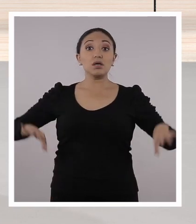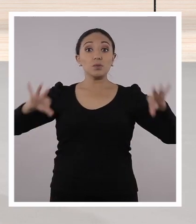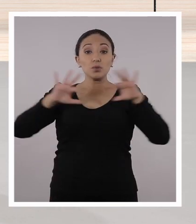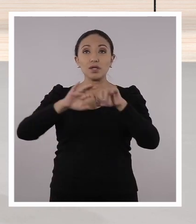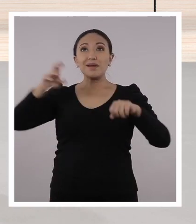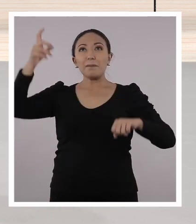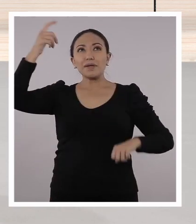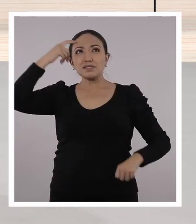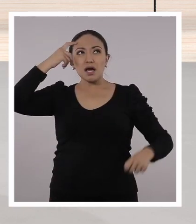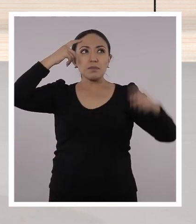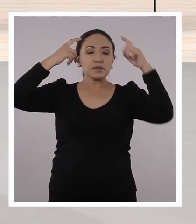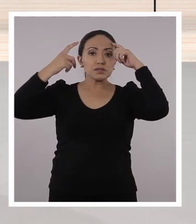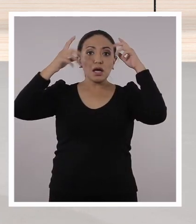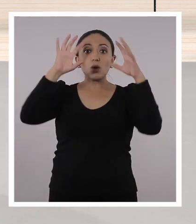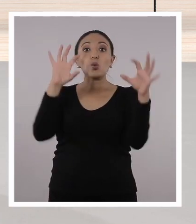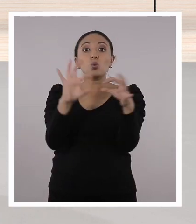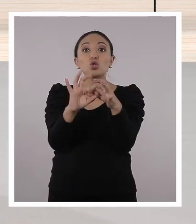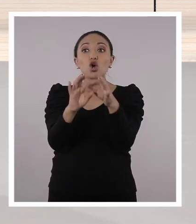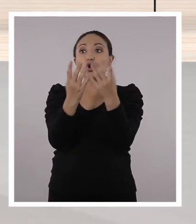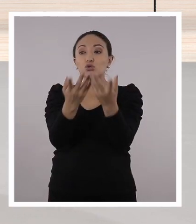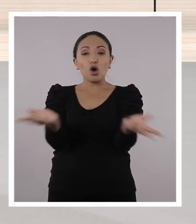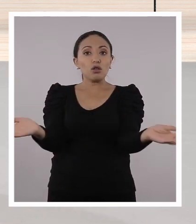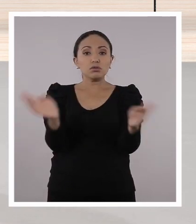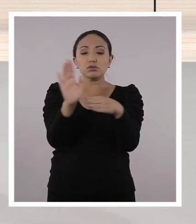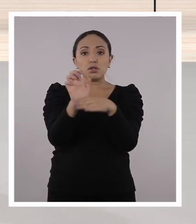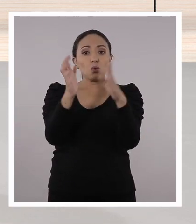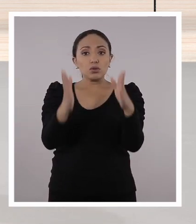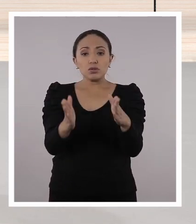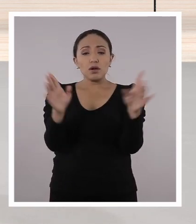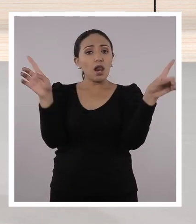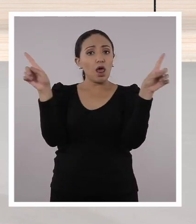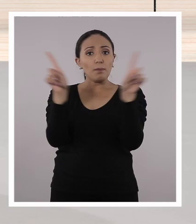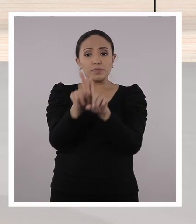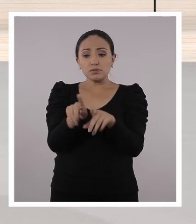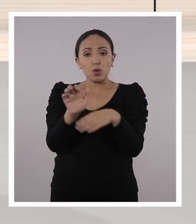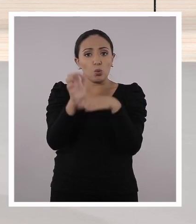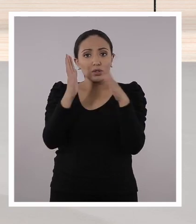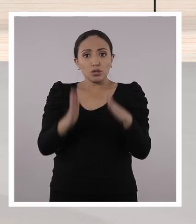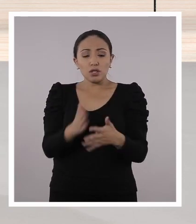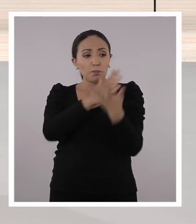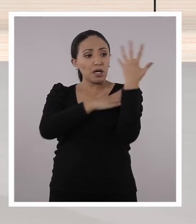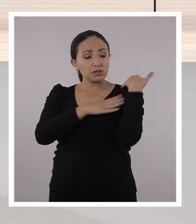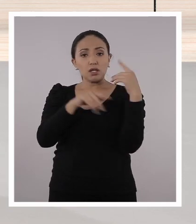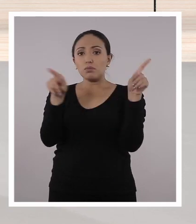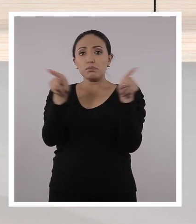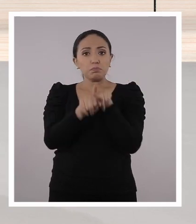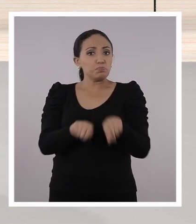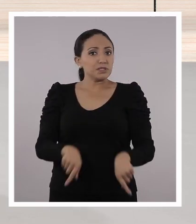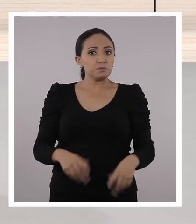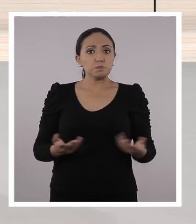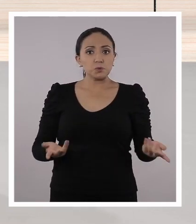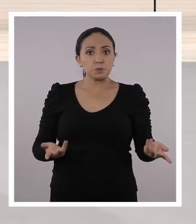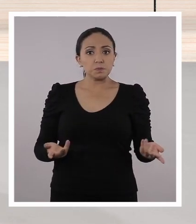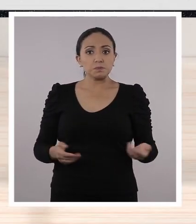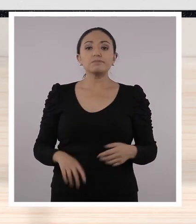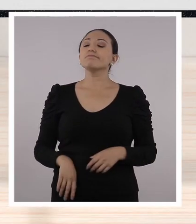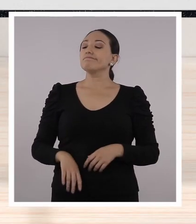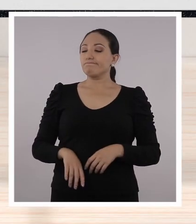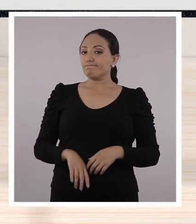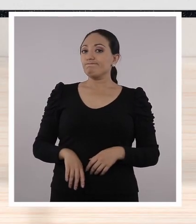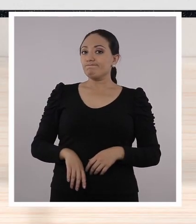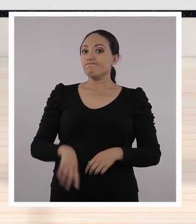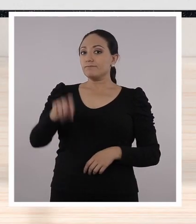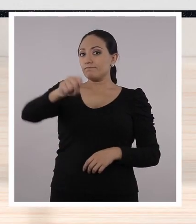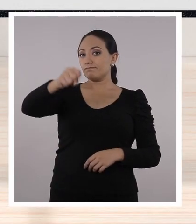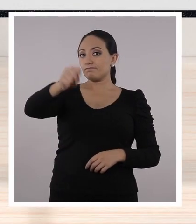crean espacios o momentos de unión entre todos, porque todos tenemos una misma historia, tenemos un pasado y eso nos une. Claro que